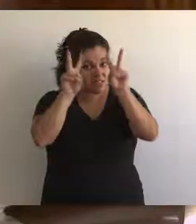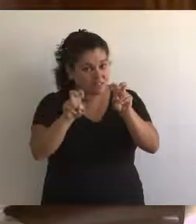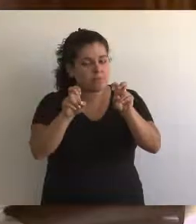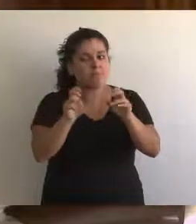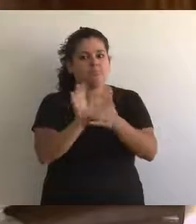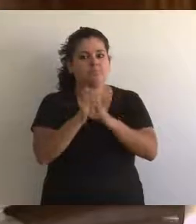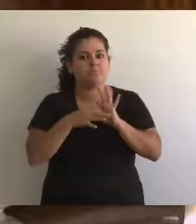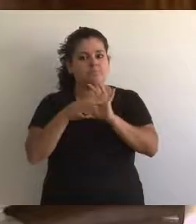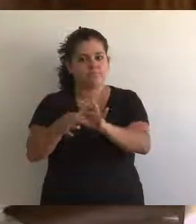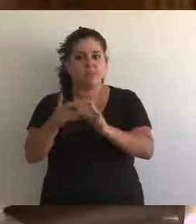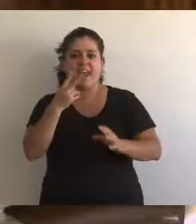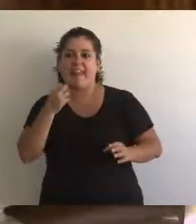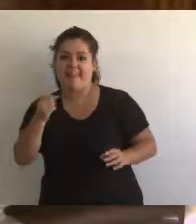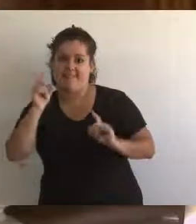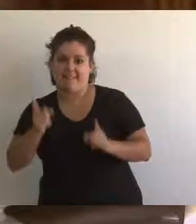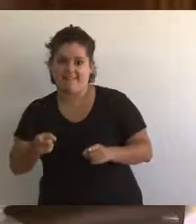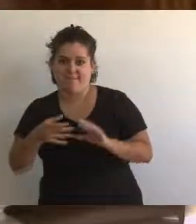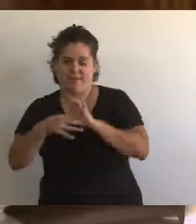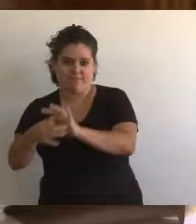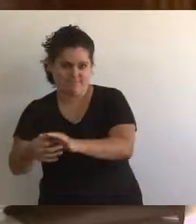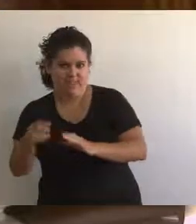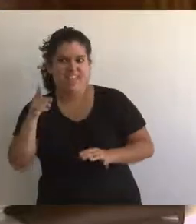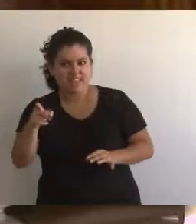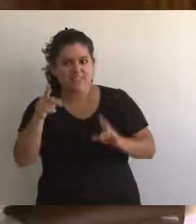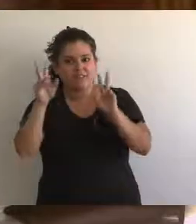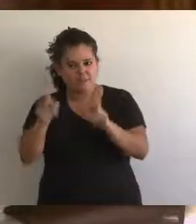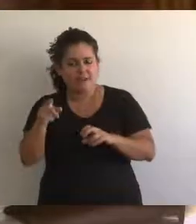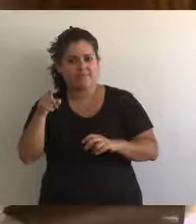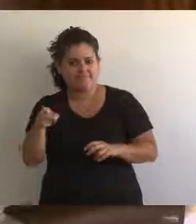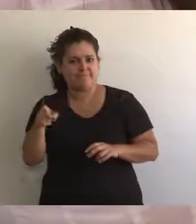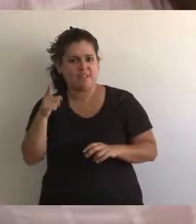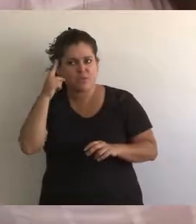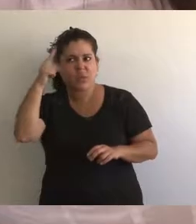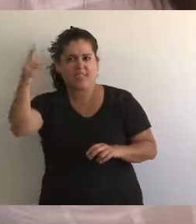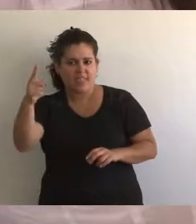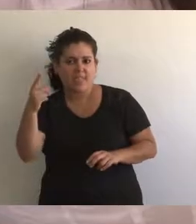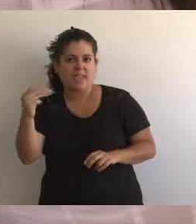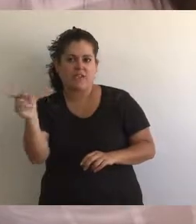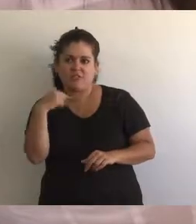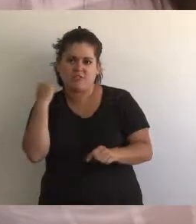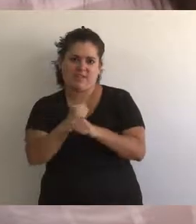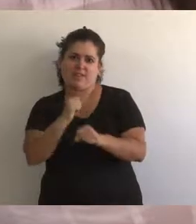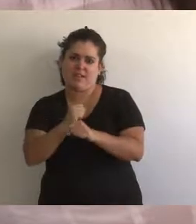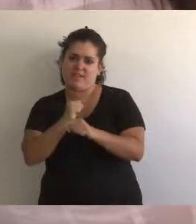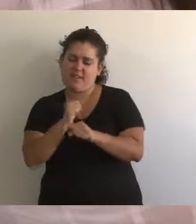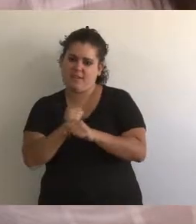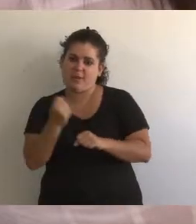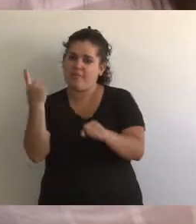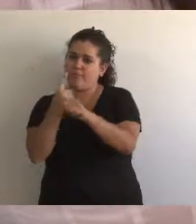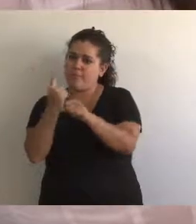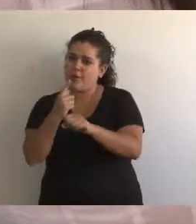este tema ya involucra a la energía y de eso se trata también una idea que la estamos